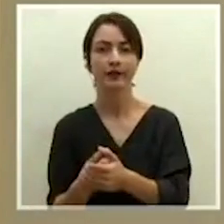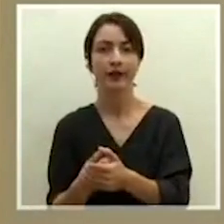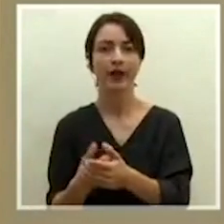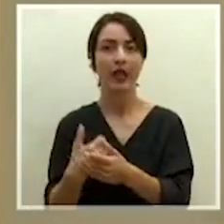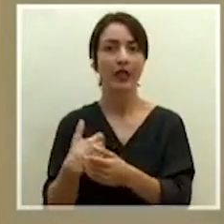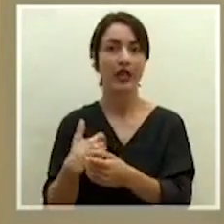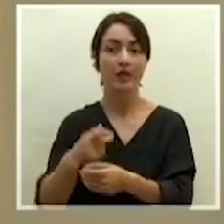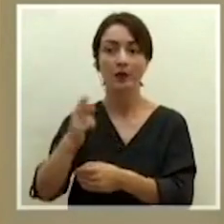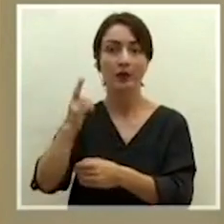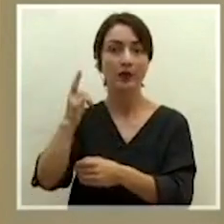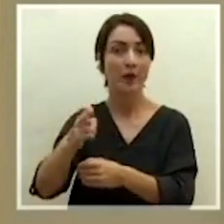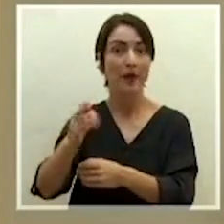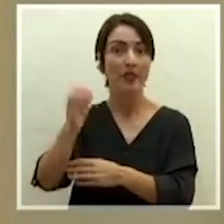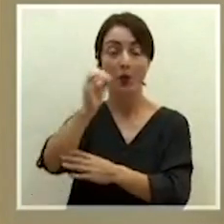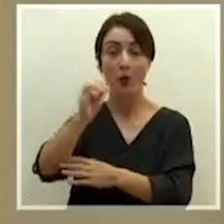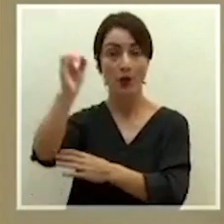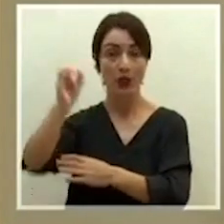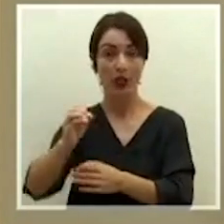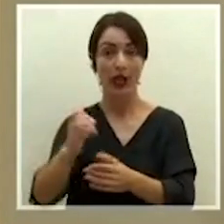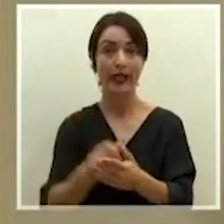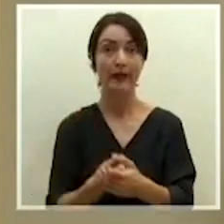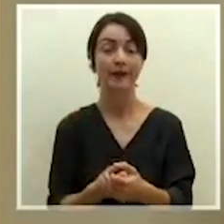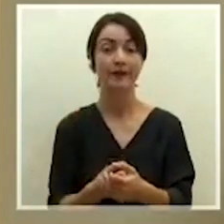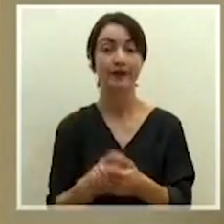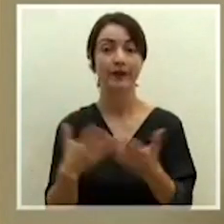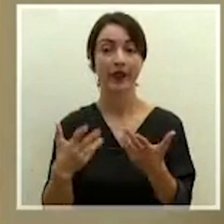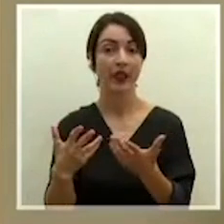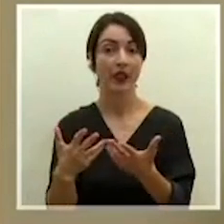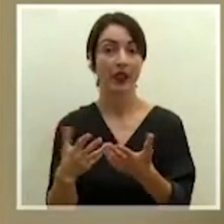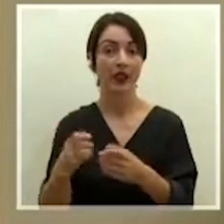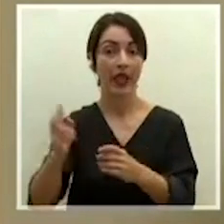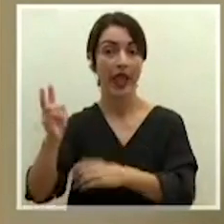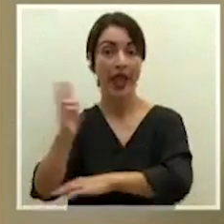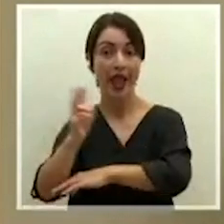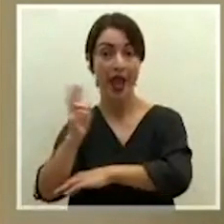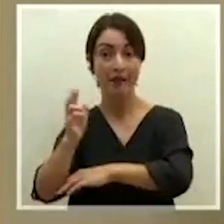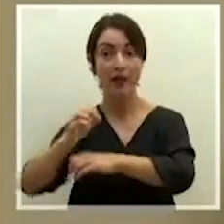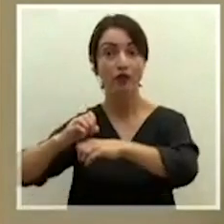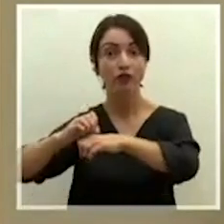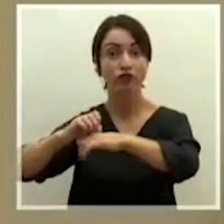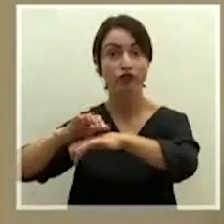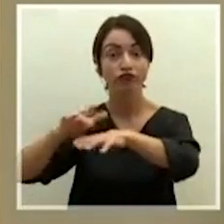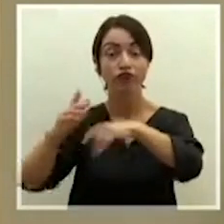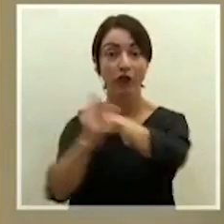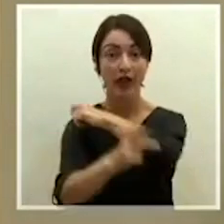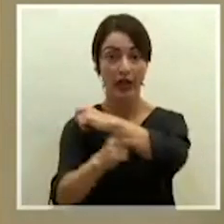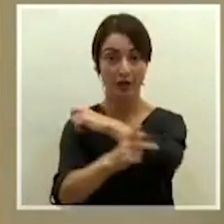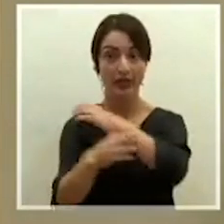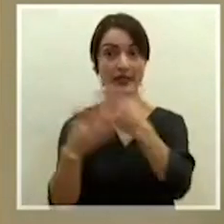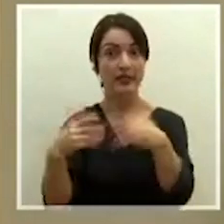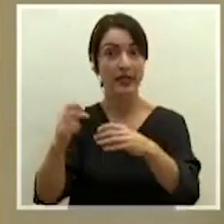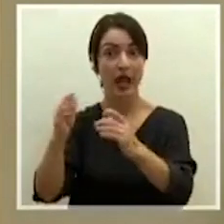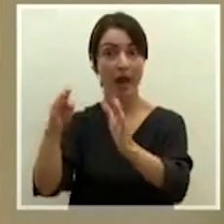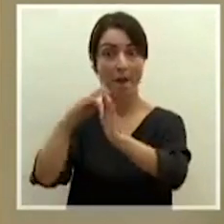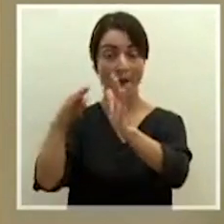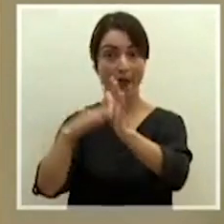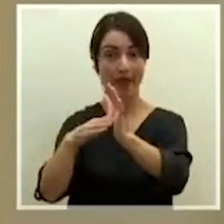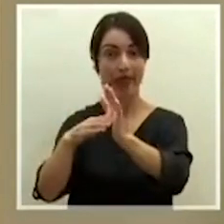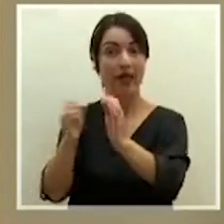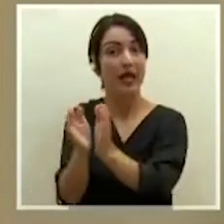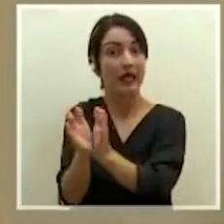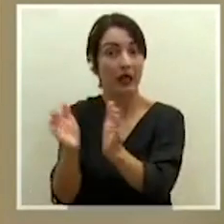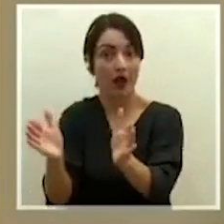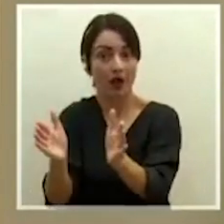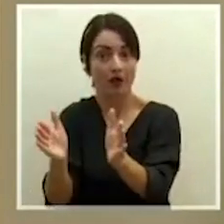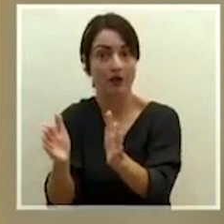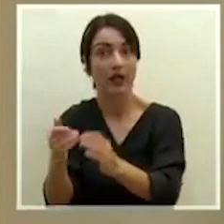misma probabilidad de distribución del virus en todo el país, implicó medidas generales. Esas medidas generales